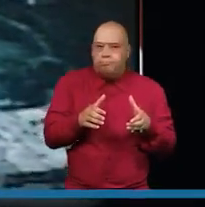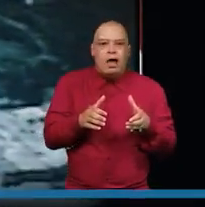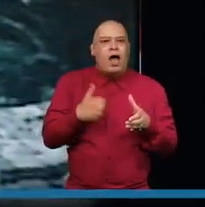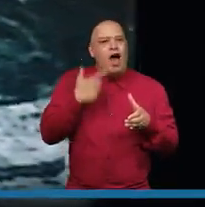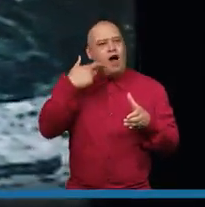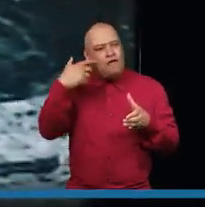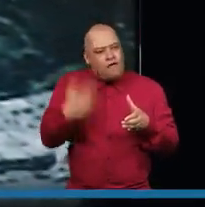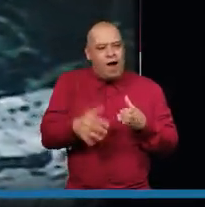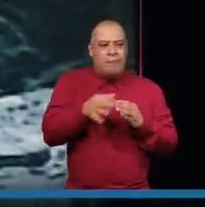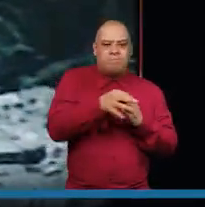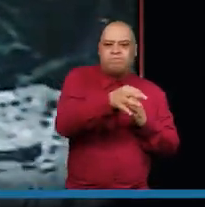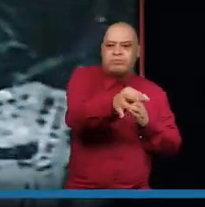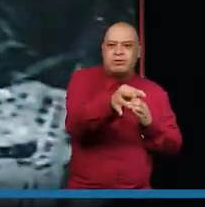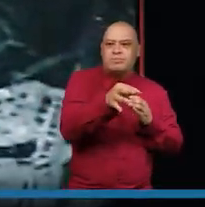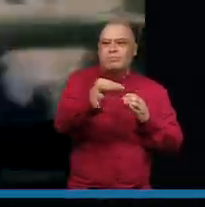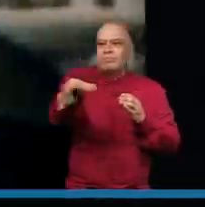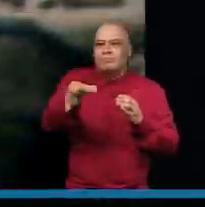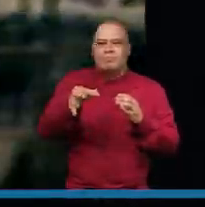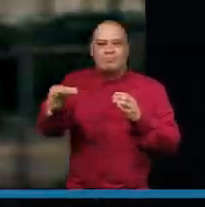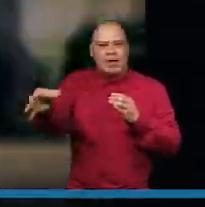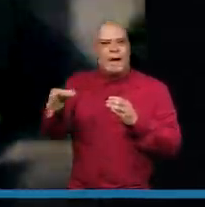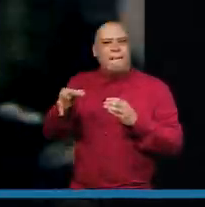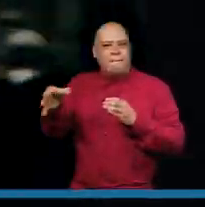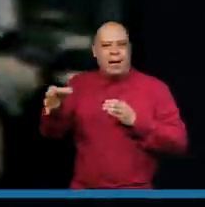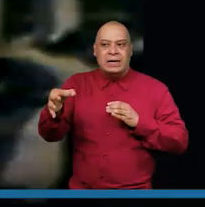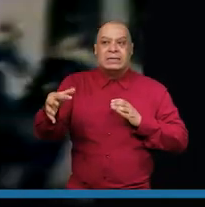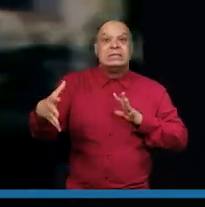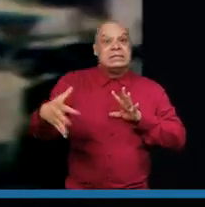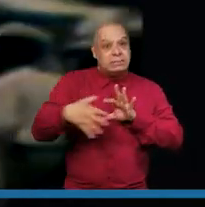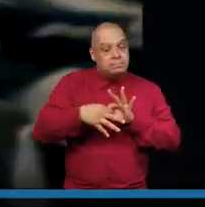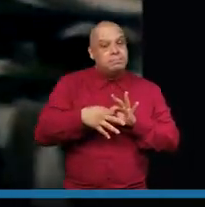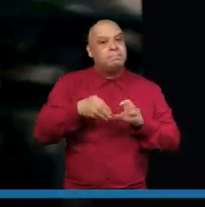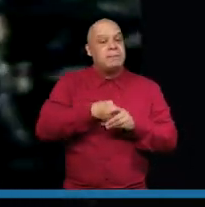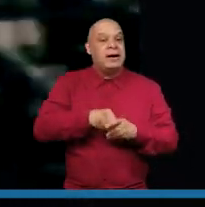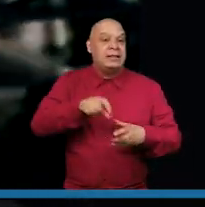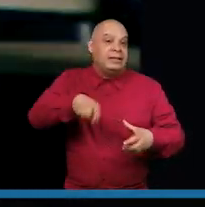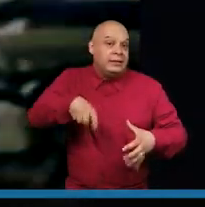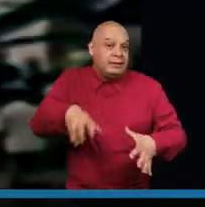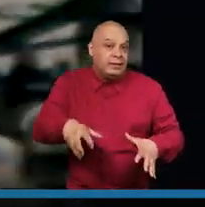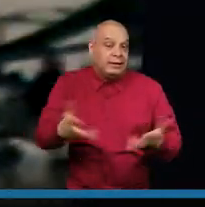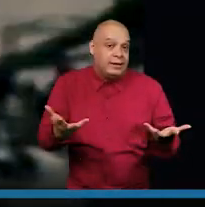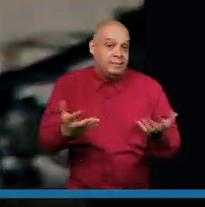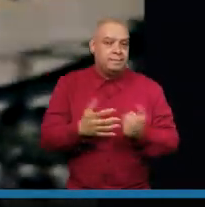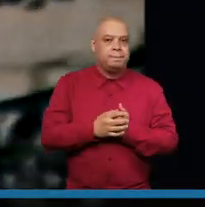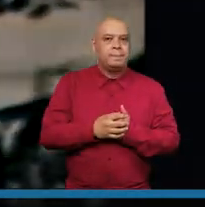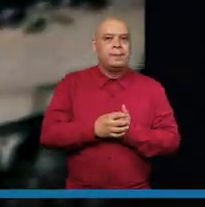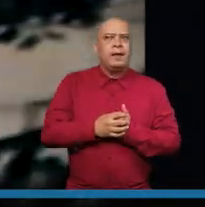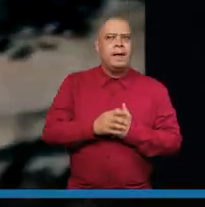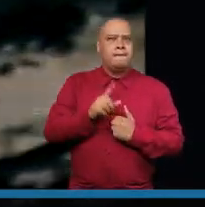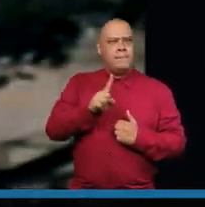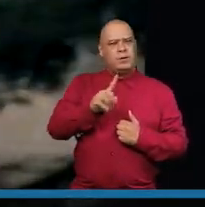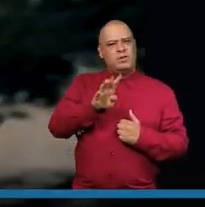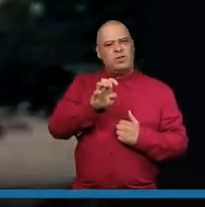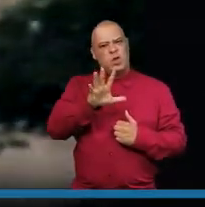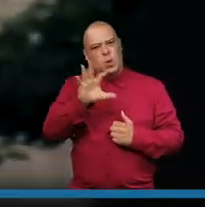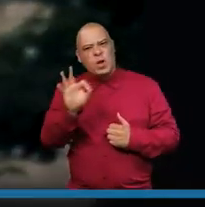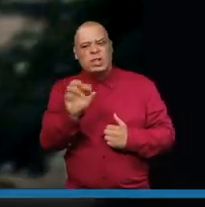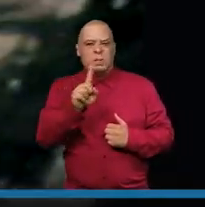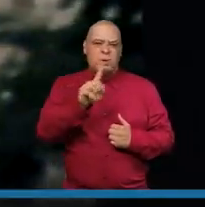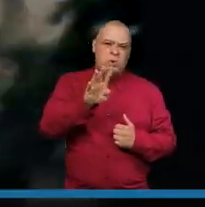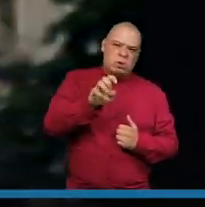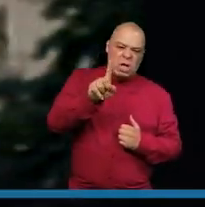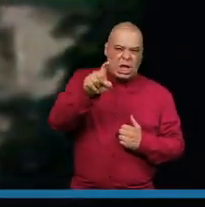la conexión funcional que ya ocurría con los municipios aledaños. Ya para esa época, en los 50 y en los